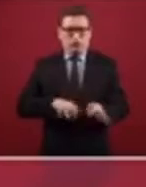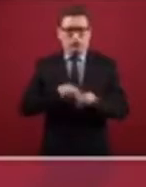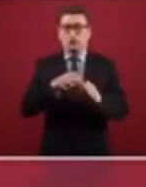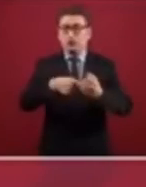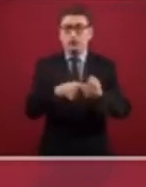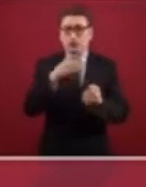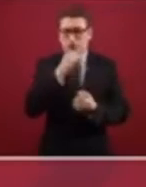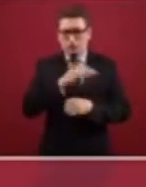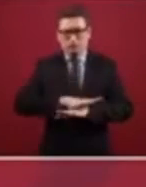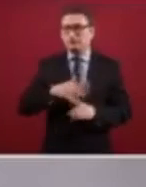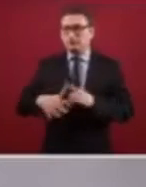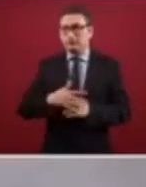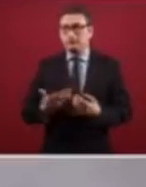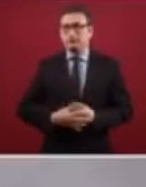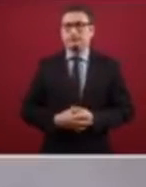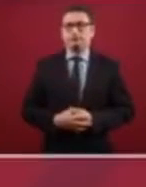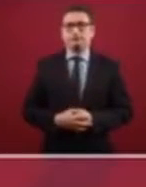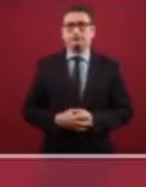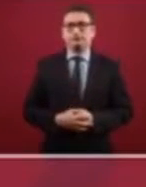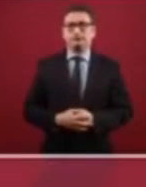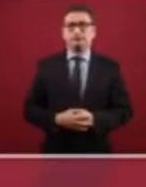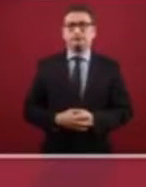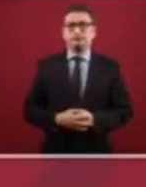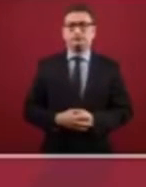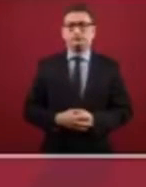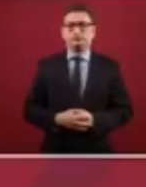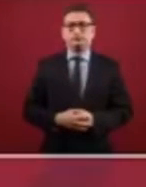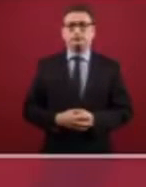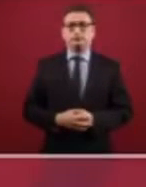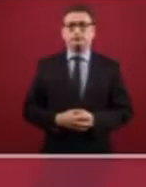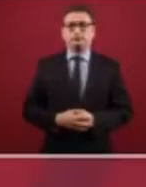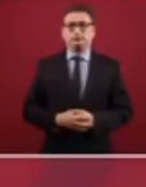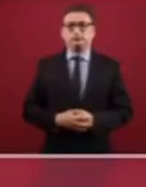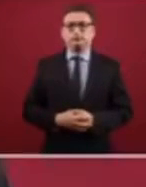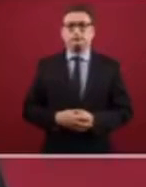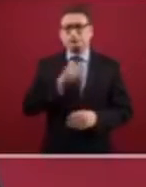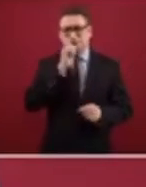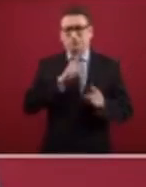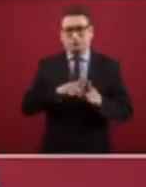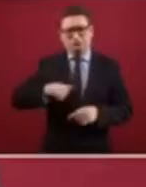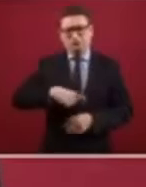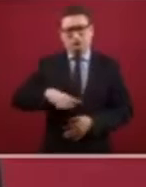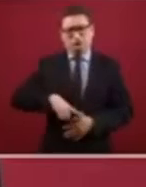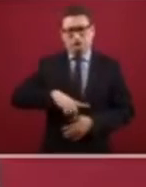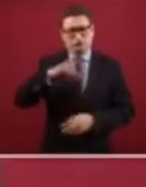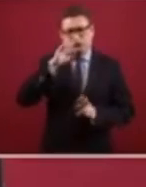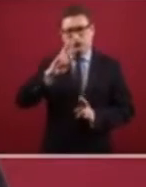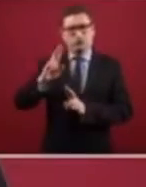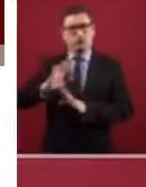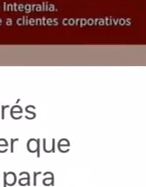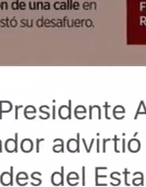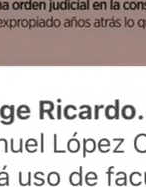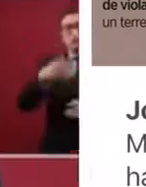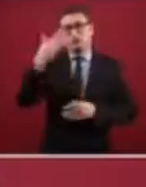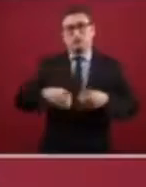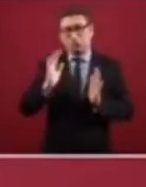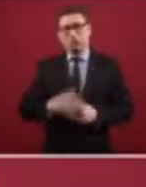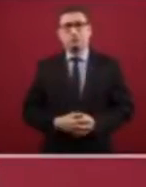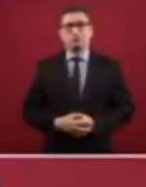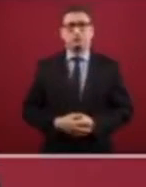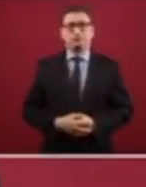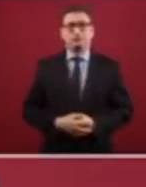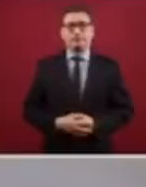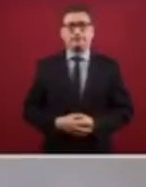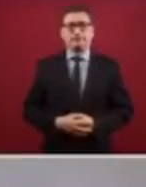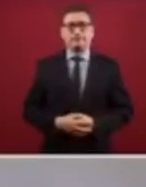nada, absolutamente. Y lo mismo, nosotros vamos a ser respetuosos de lo que decide el Poder Judicial